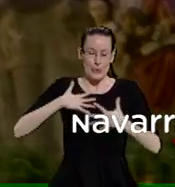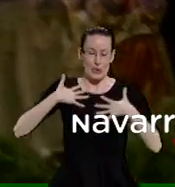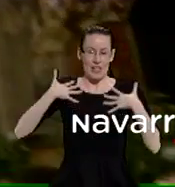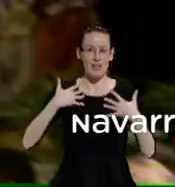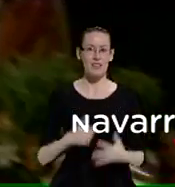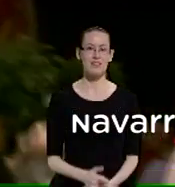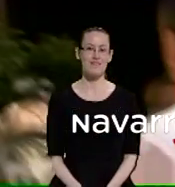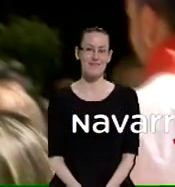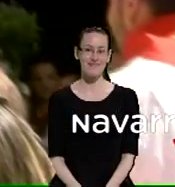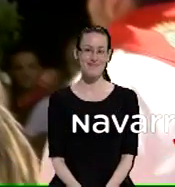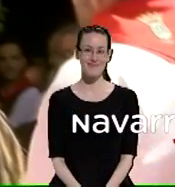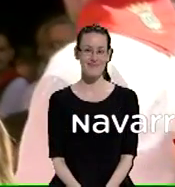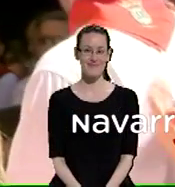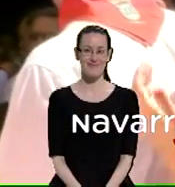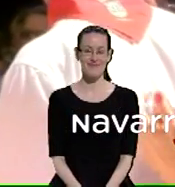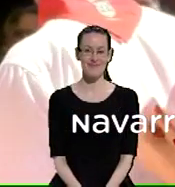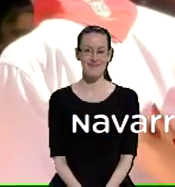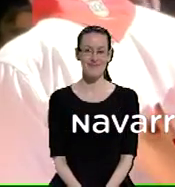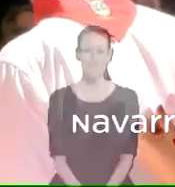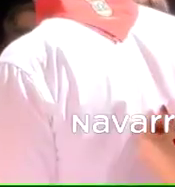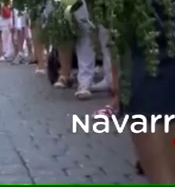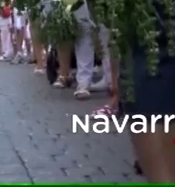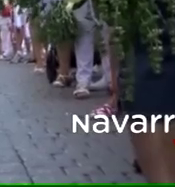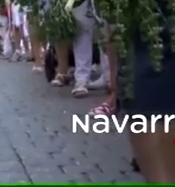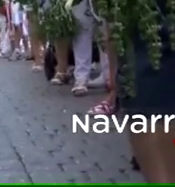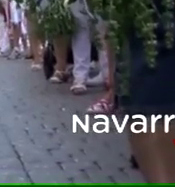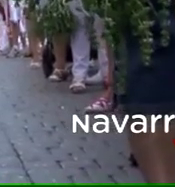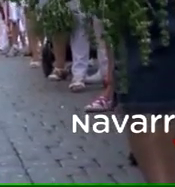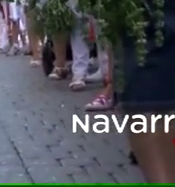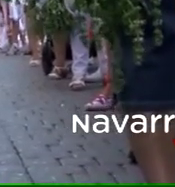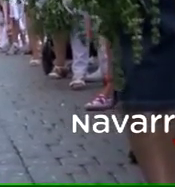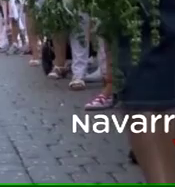Junto al Ebro y la Meja.